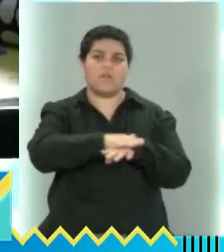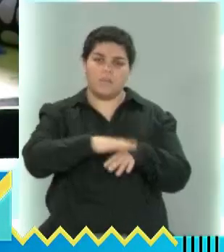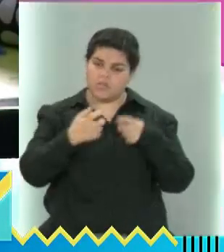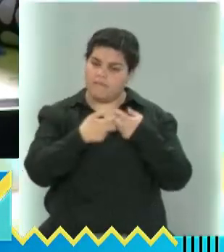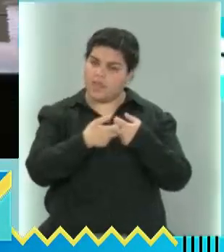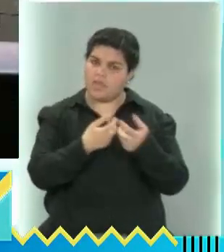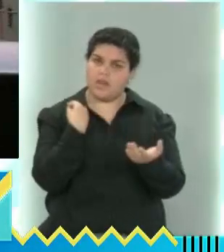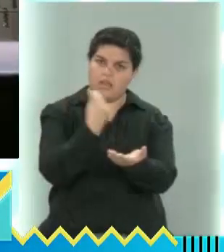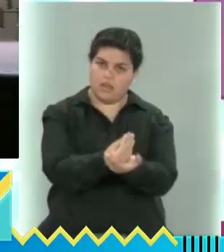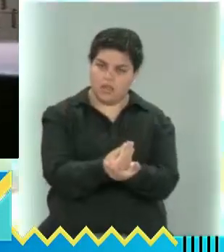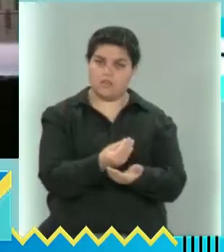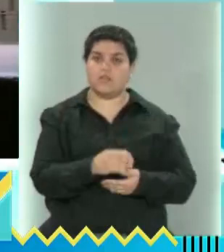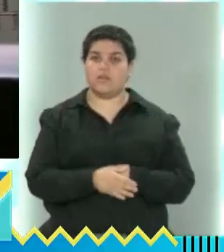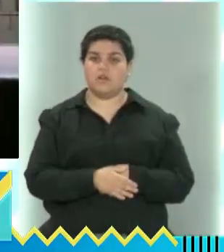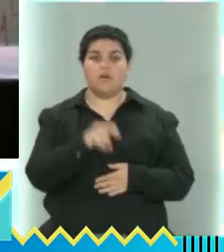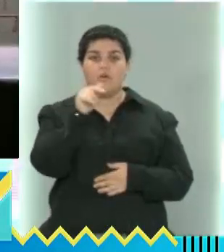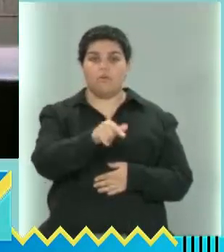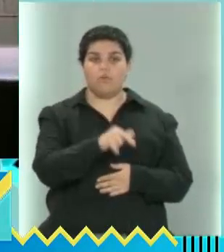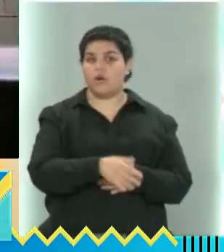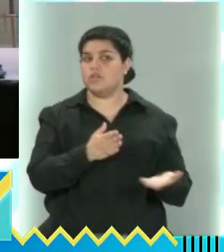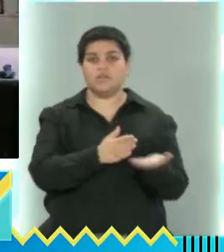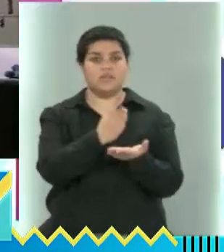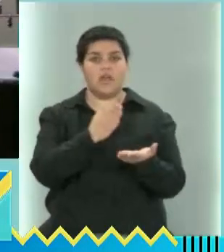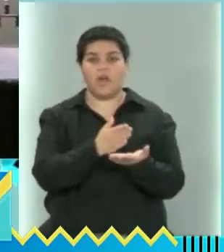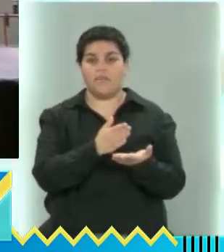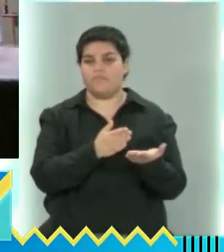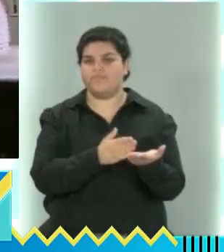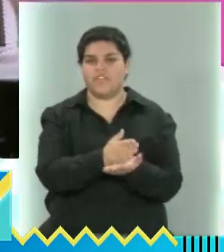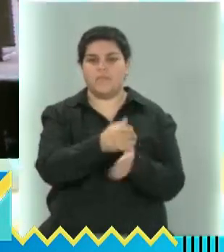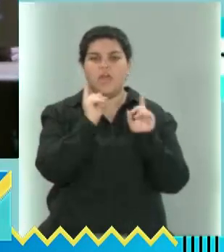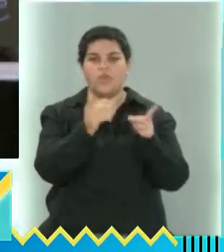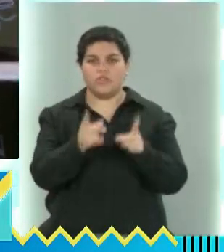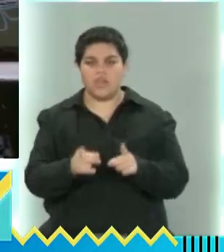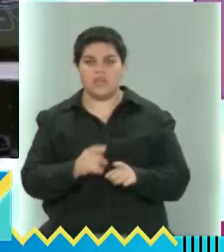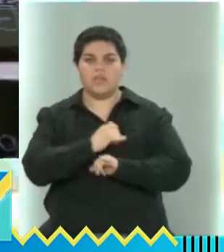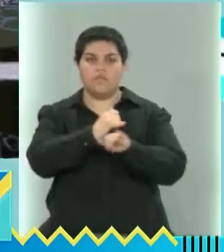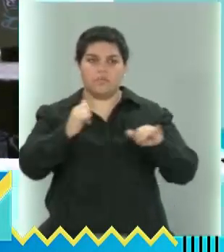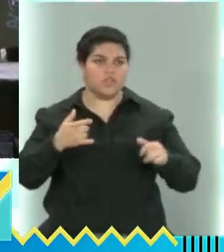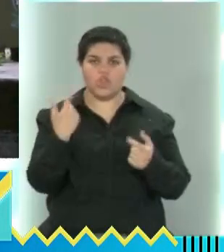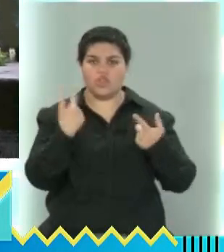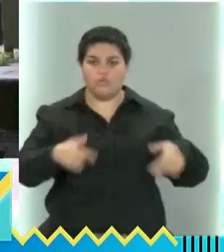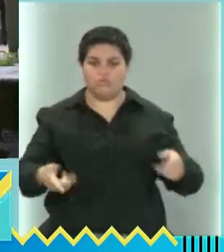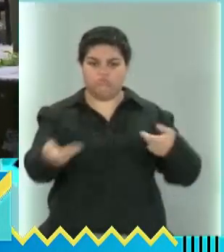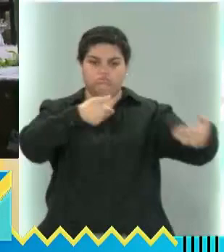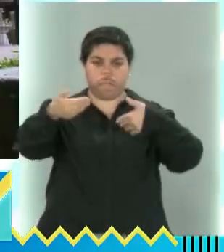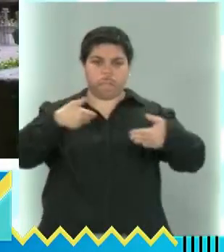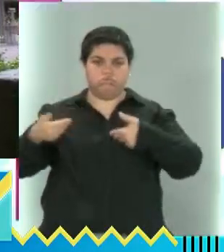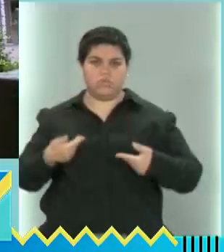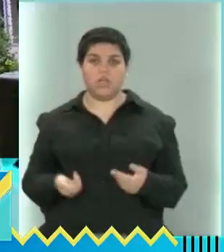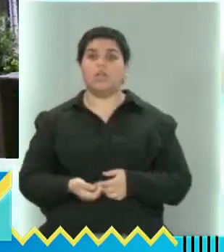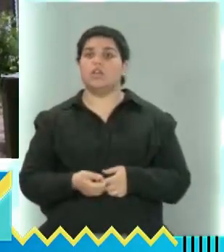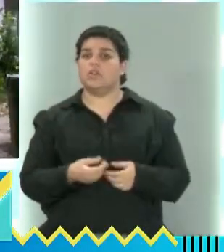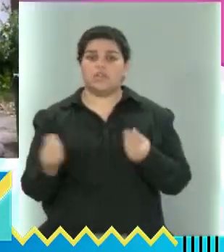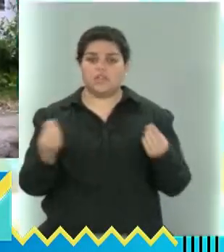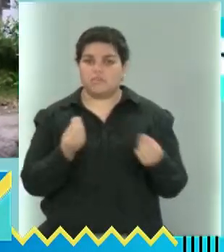sindical, como una persona que está recibiendo permanentemente el aporte de todos los docentes, de todas las bases, de todos lados, me gustaría saber si en algún momento